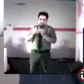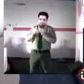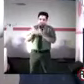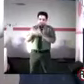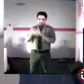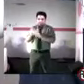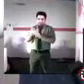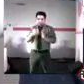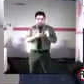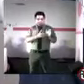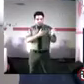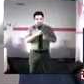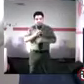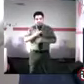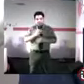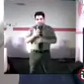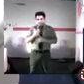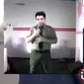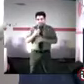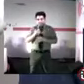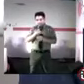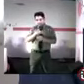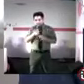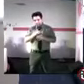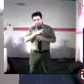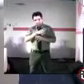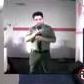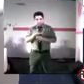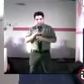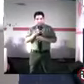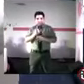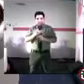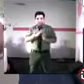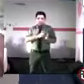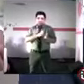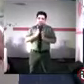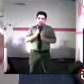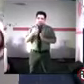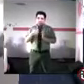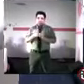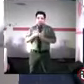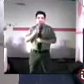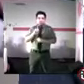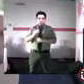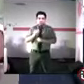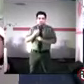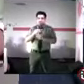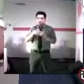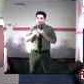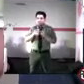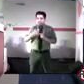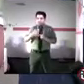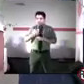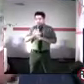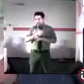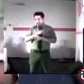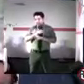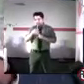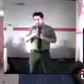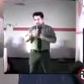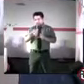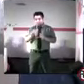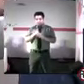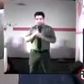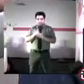de 1998 se generalizó, después a partir de 2009 está en todo el estado. No ha sido